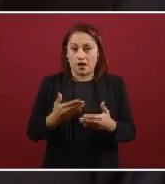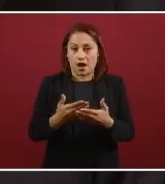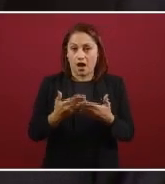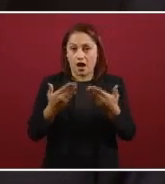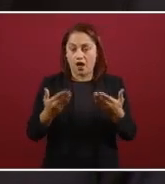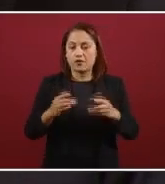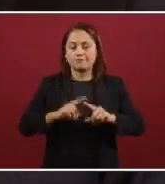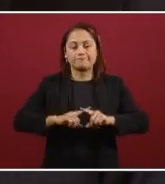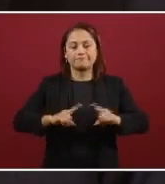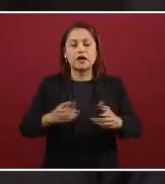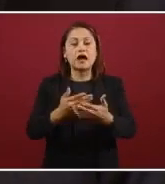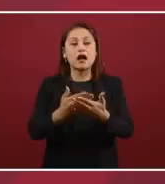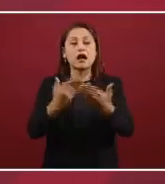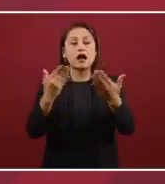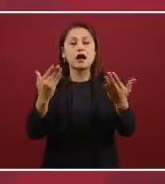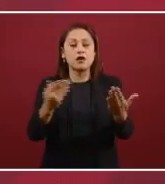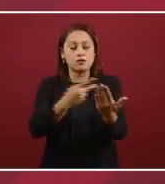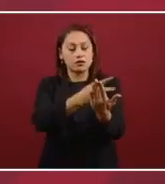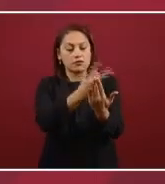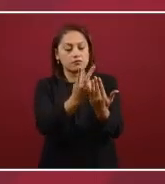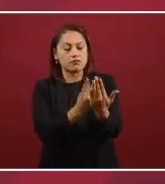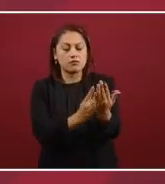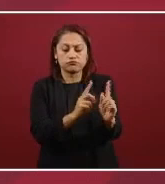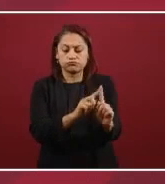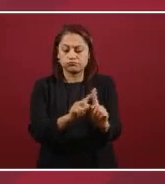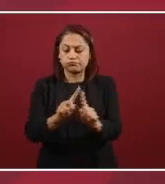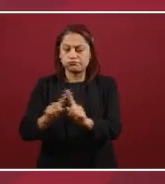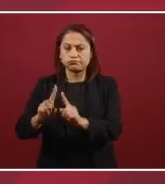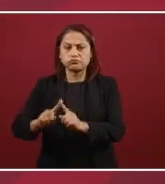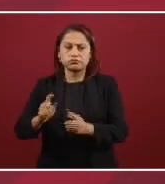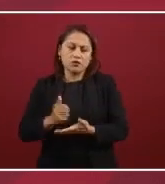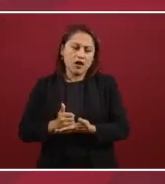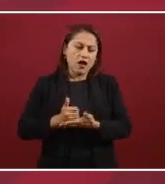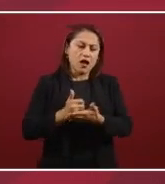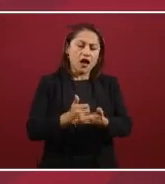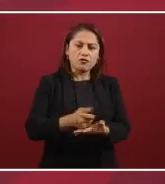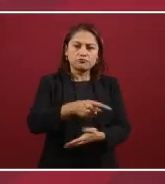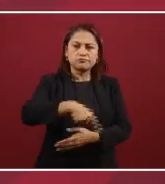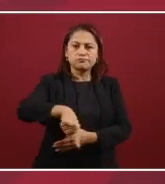para el bienestar, hay becas,